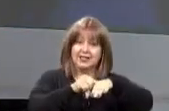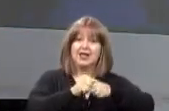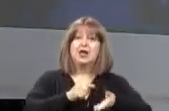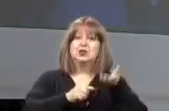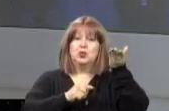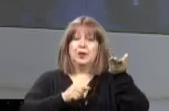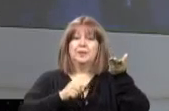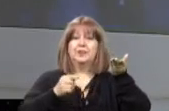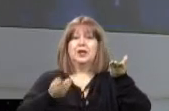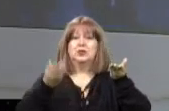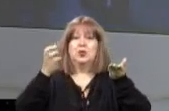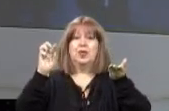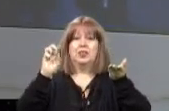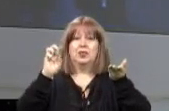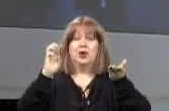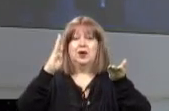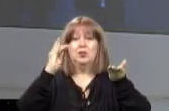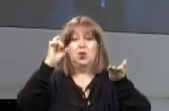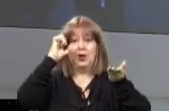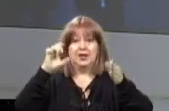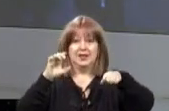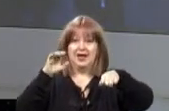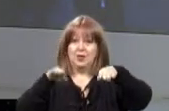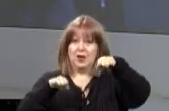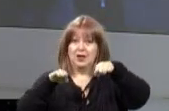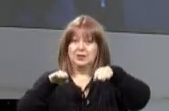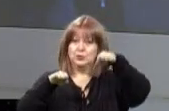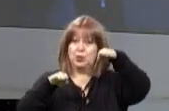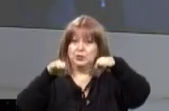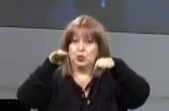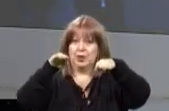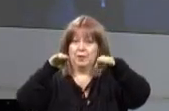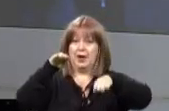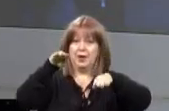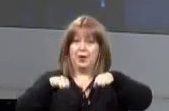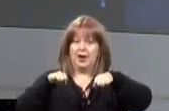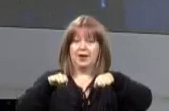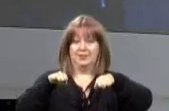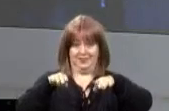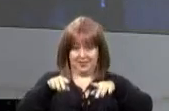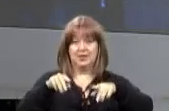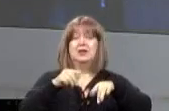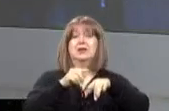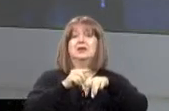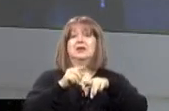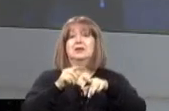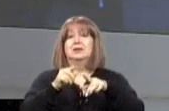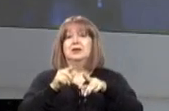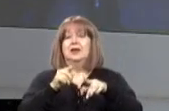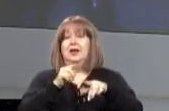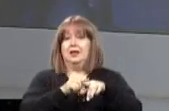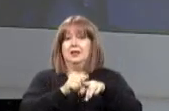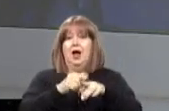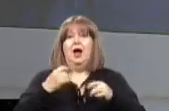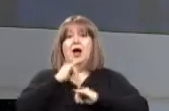una cuestión de, a veces, de cuestión de que no hay dólares en las plazas, en la plaza, digamos. Claro. No hay dólar billete, entonces también se usa eso. El